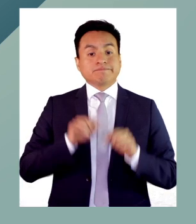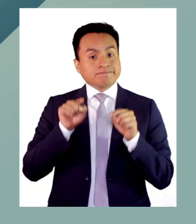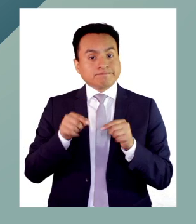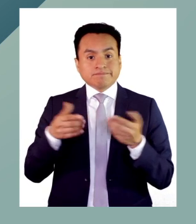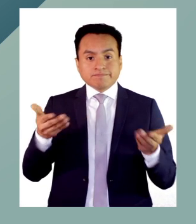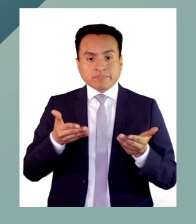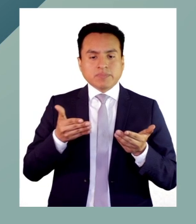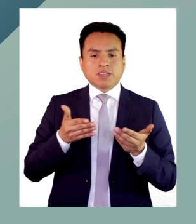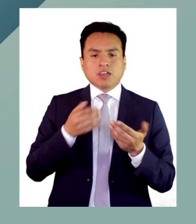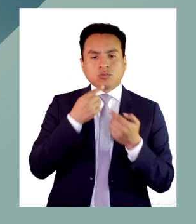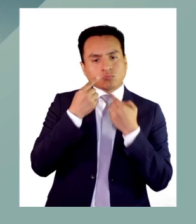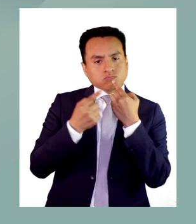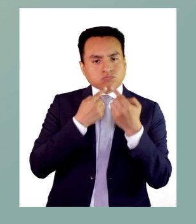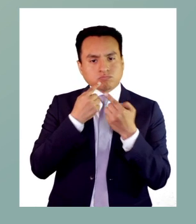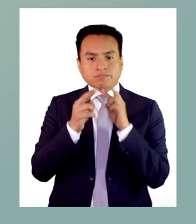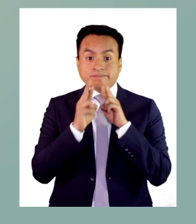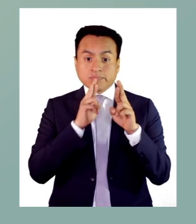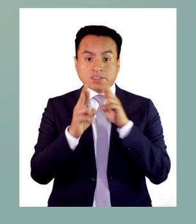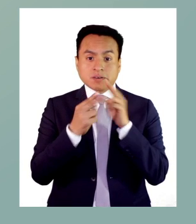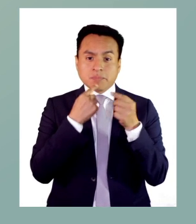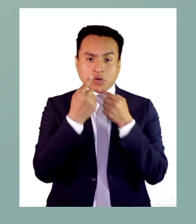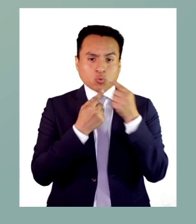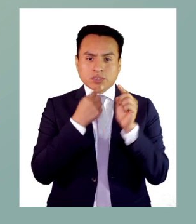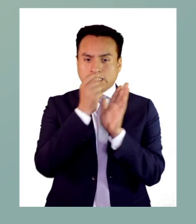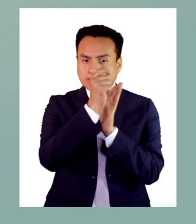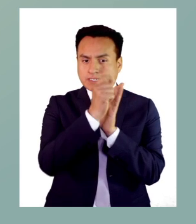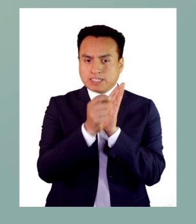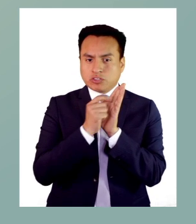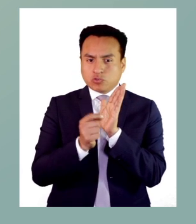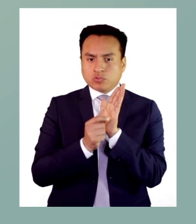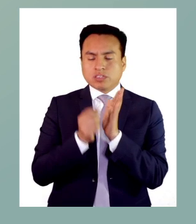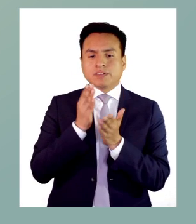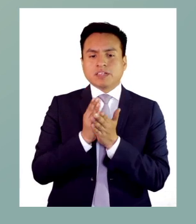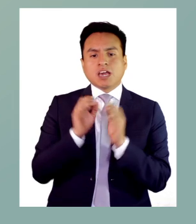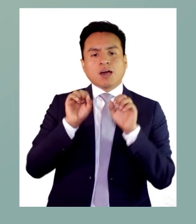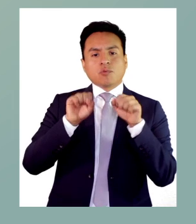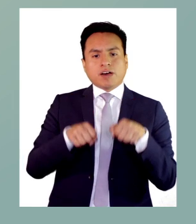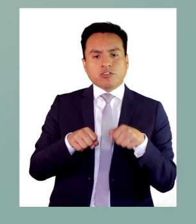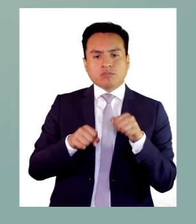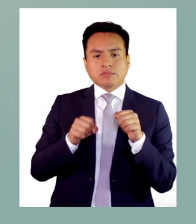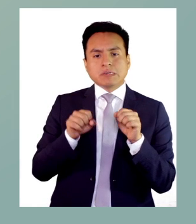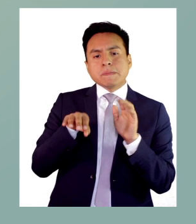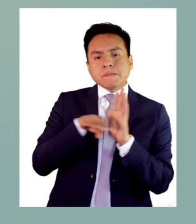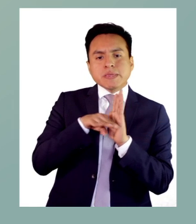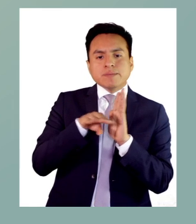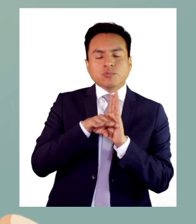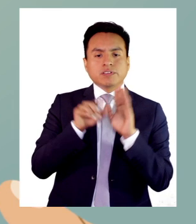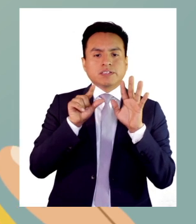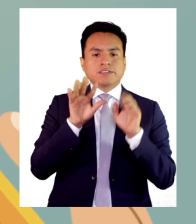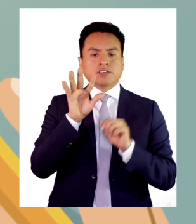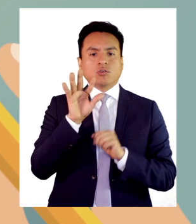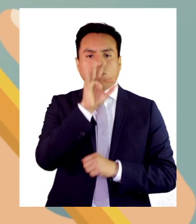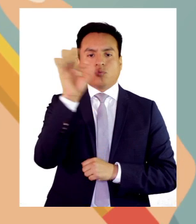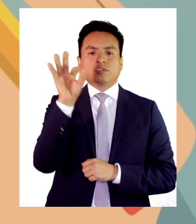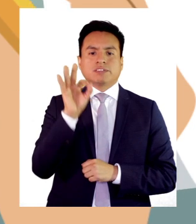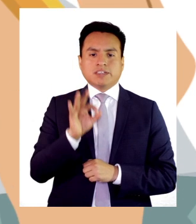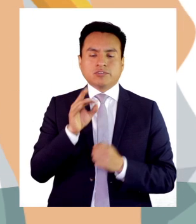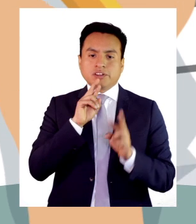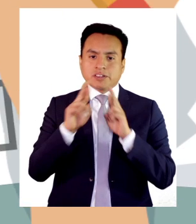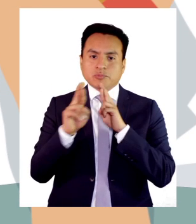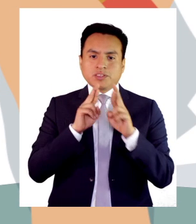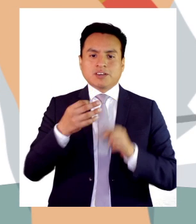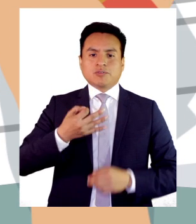arma a inscribir. Para ello, se contestará un cuestionario de preguntas por escrito que debe ser aprobado con un mínimo